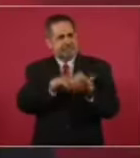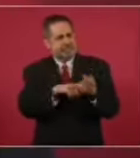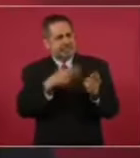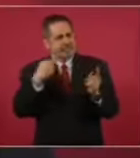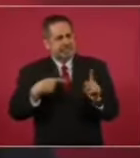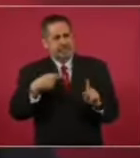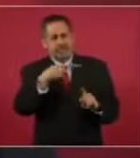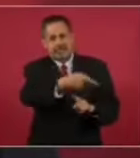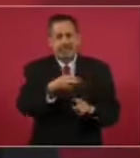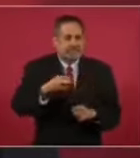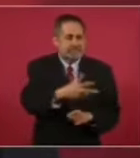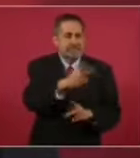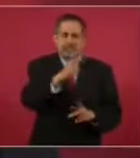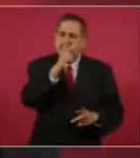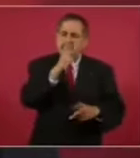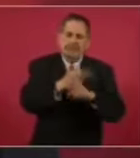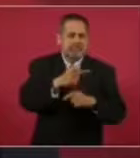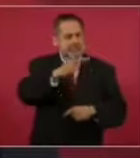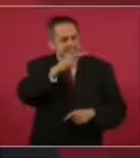padre de nuestra patria,